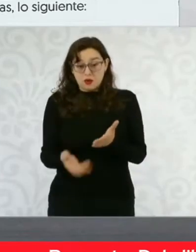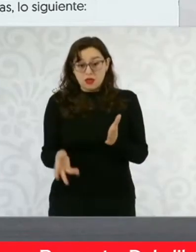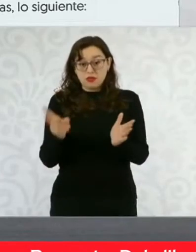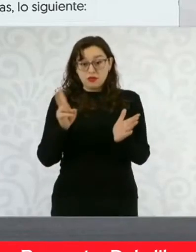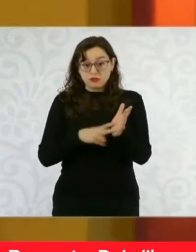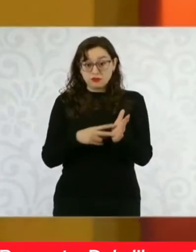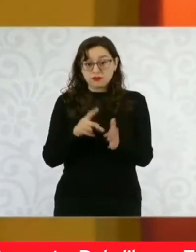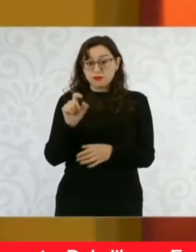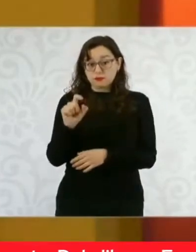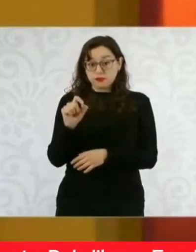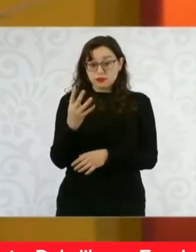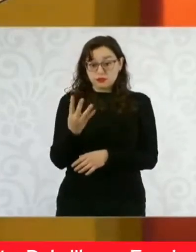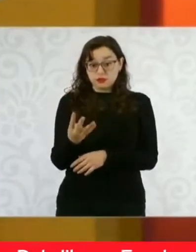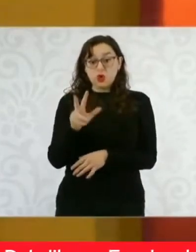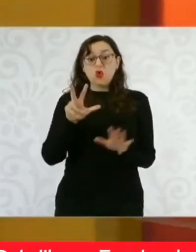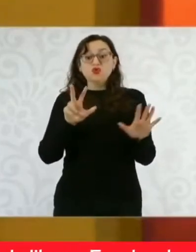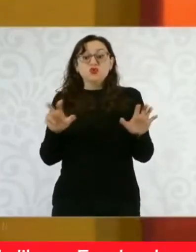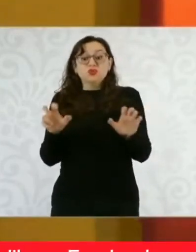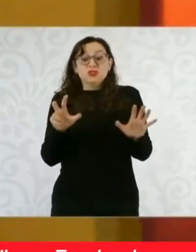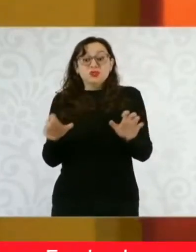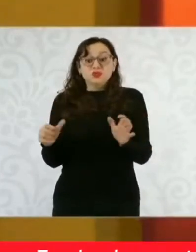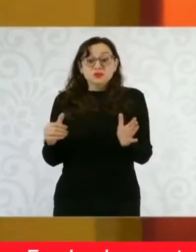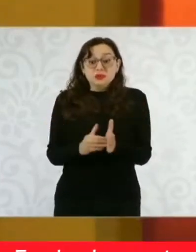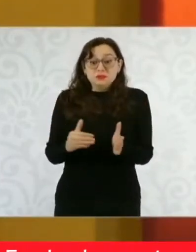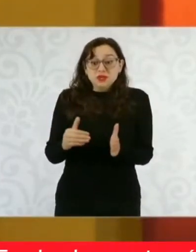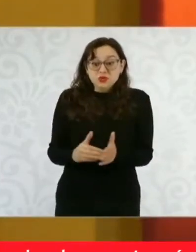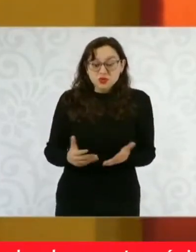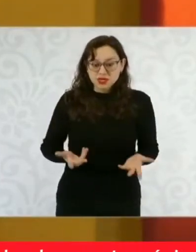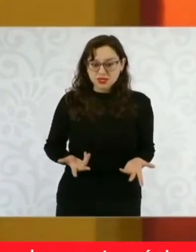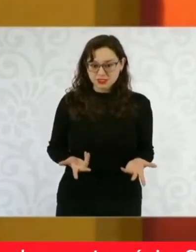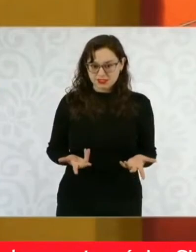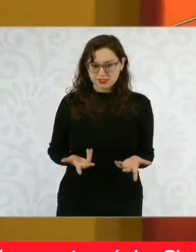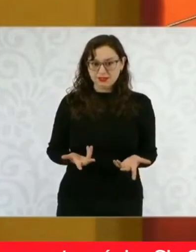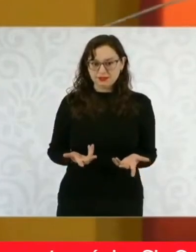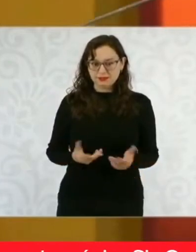administración del presidente López Obrador, al cierre de este año.